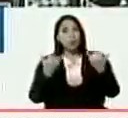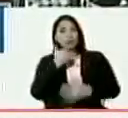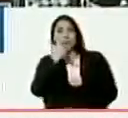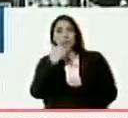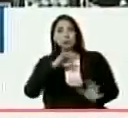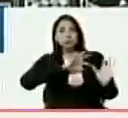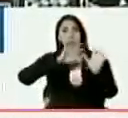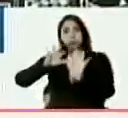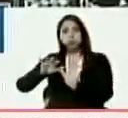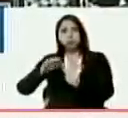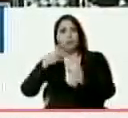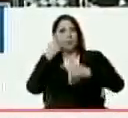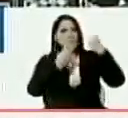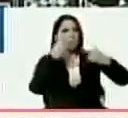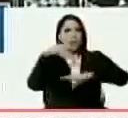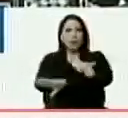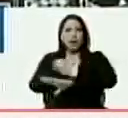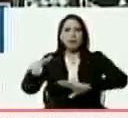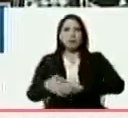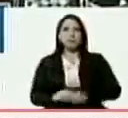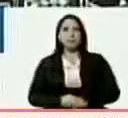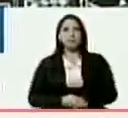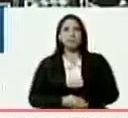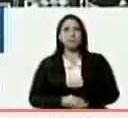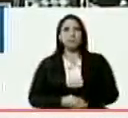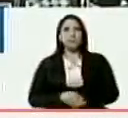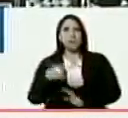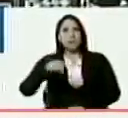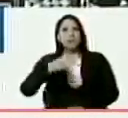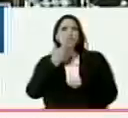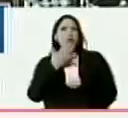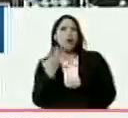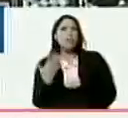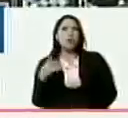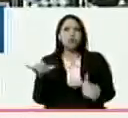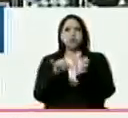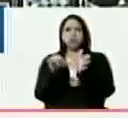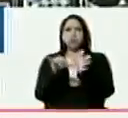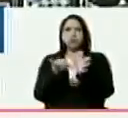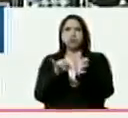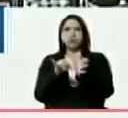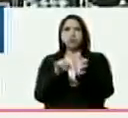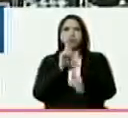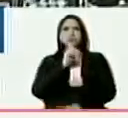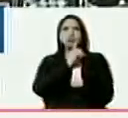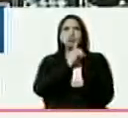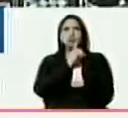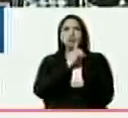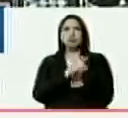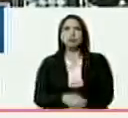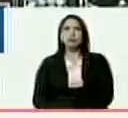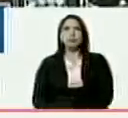de pasear por las calles, que pasen por aquí por las cuadras, ¿cómo se llama esto? La ruta